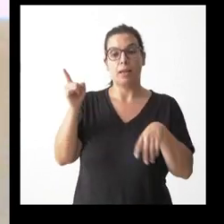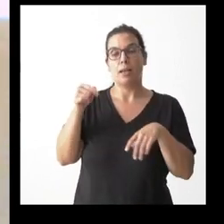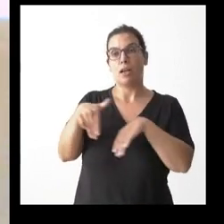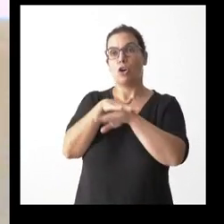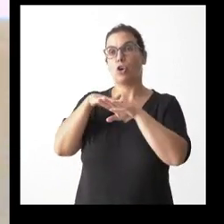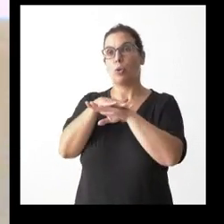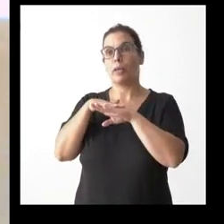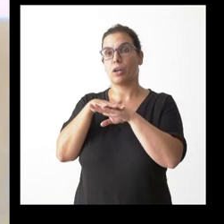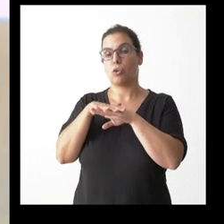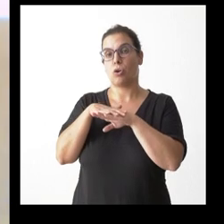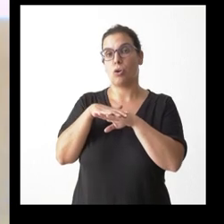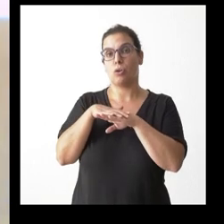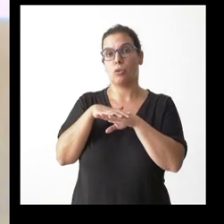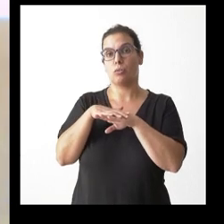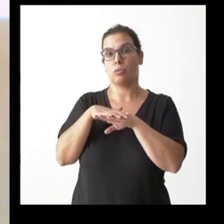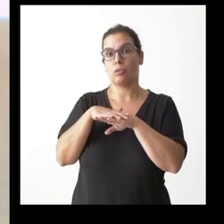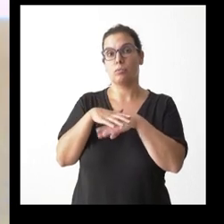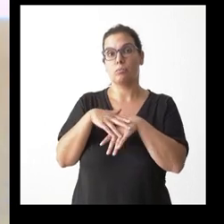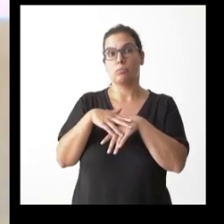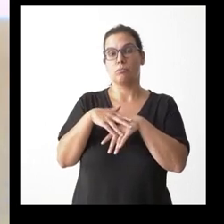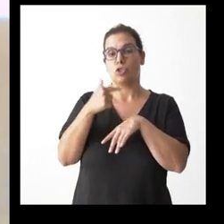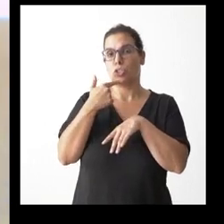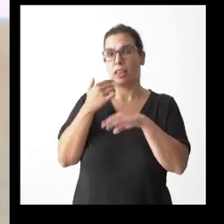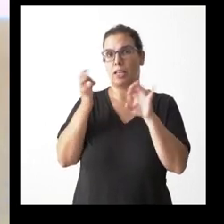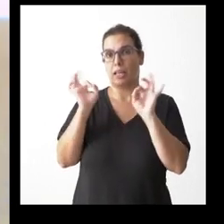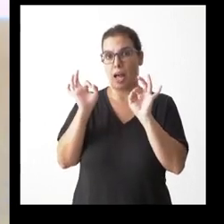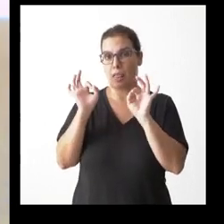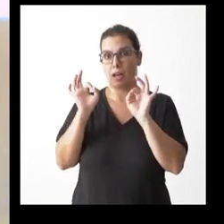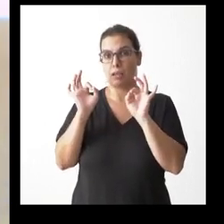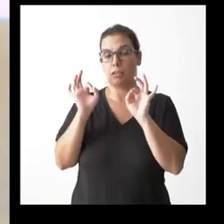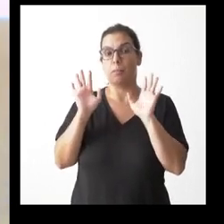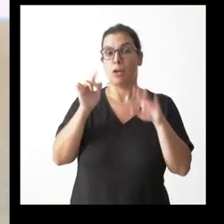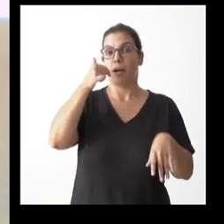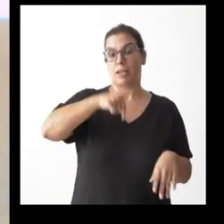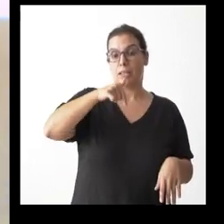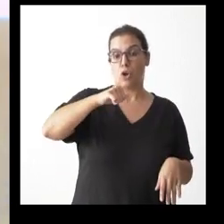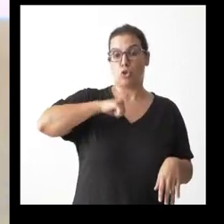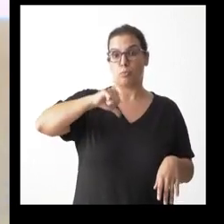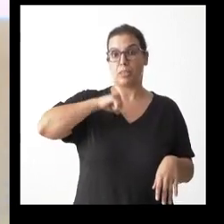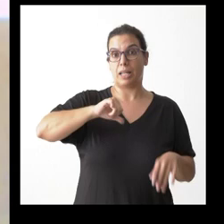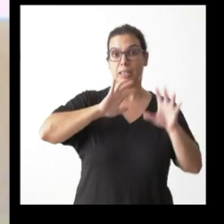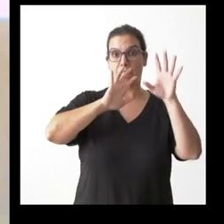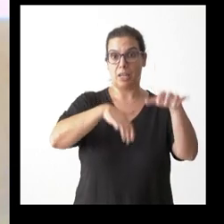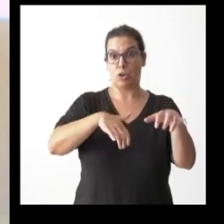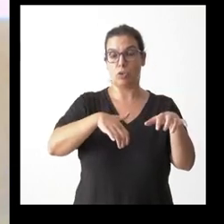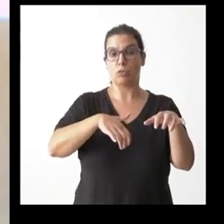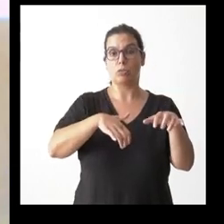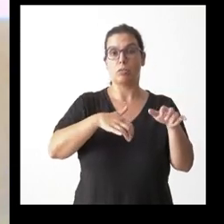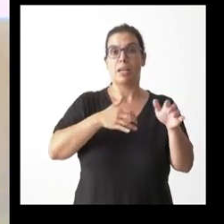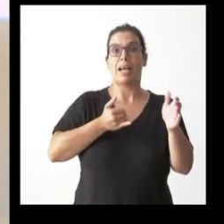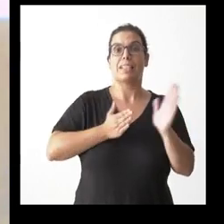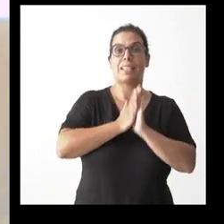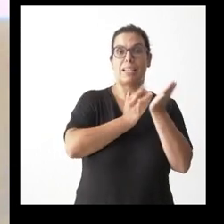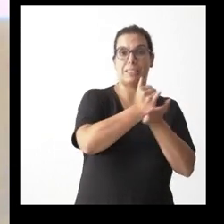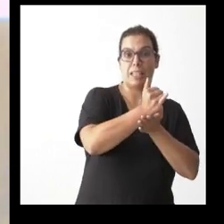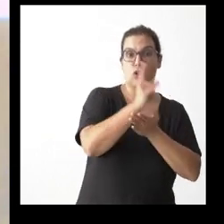que mantener o no en estos centros, en la provincia de León, el Hospital de León, el Monte San Isidro y la Gerencia de Servicios